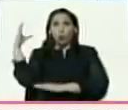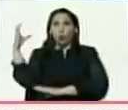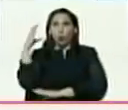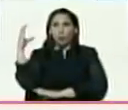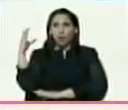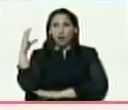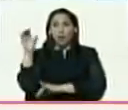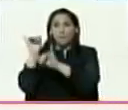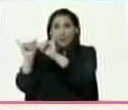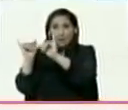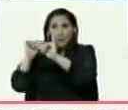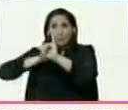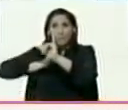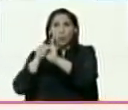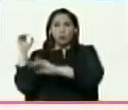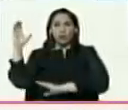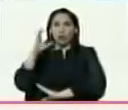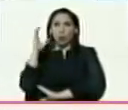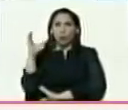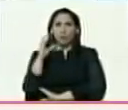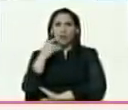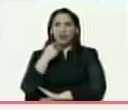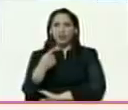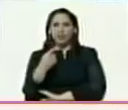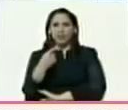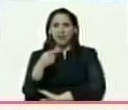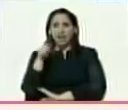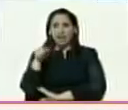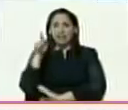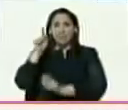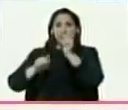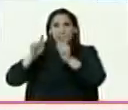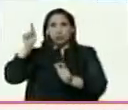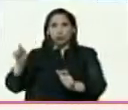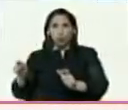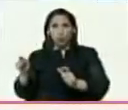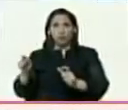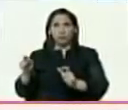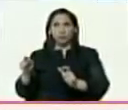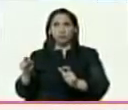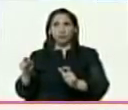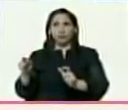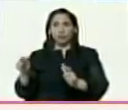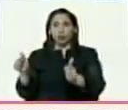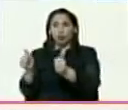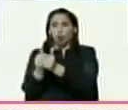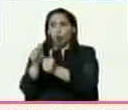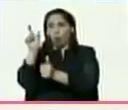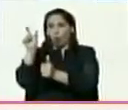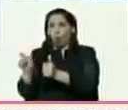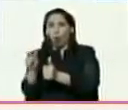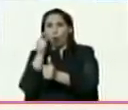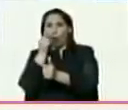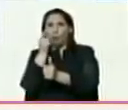propia policía colombiana señala que esta persona que aparecen con este sujeto